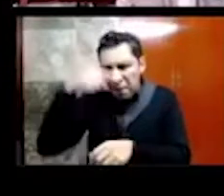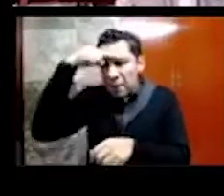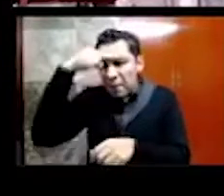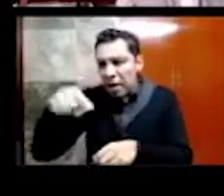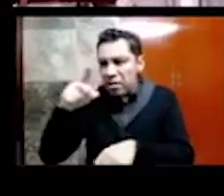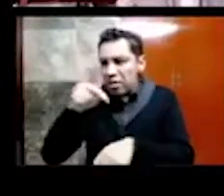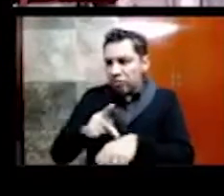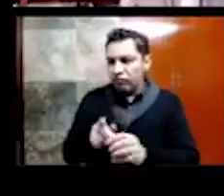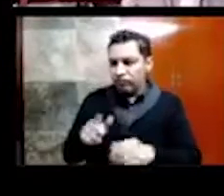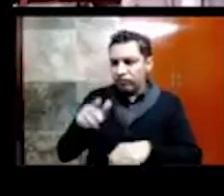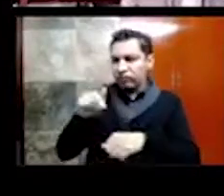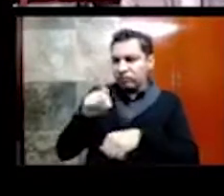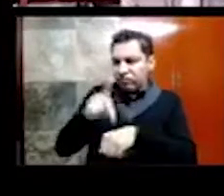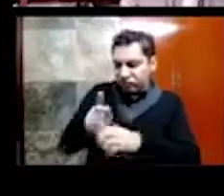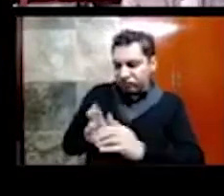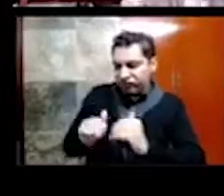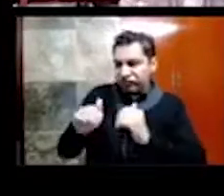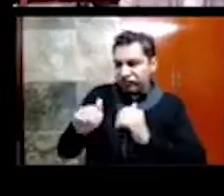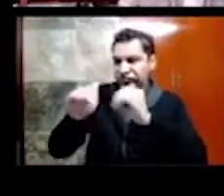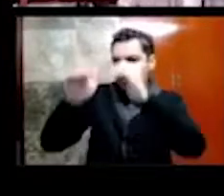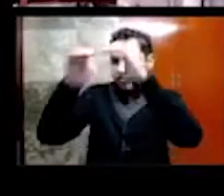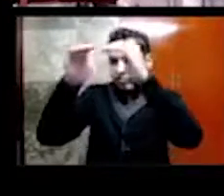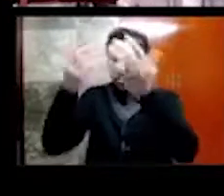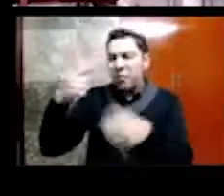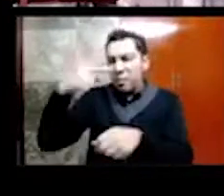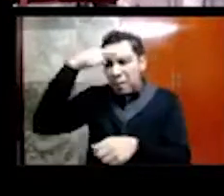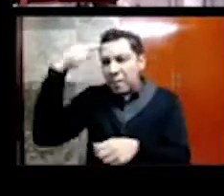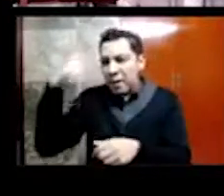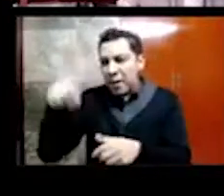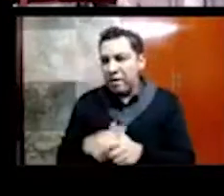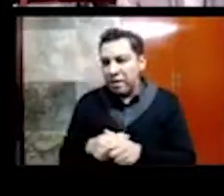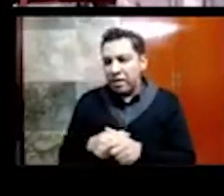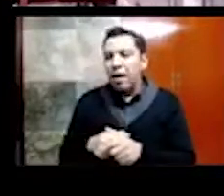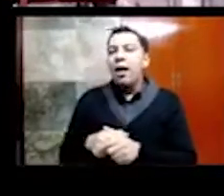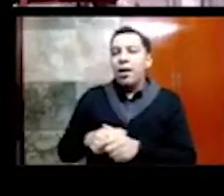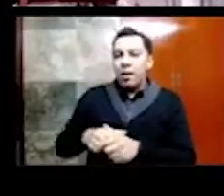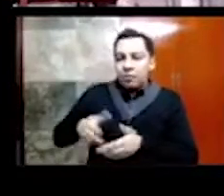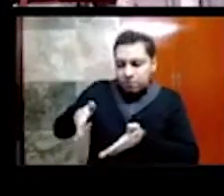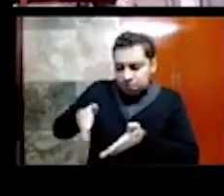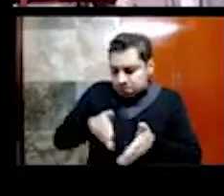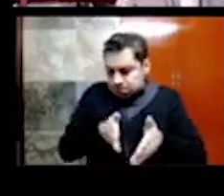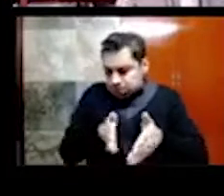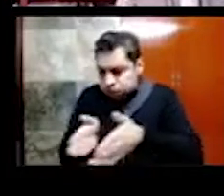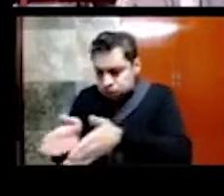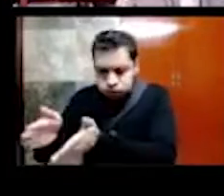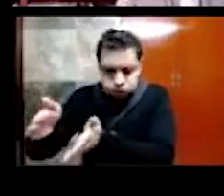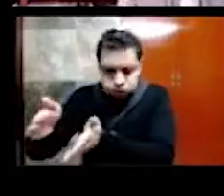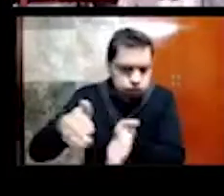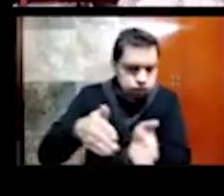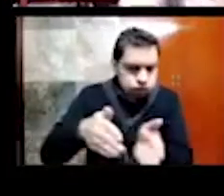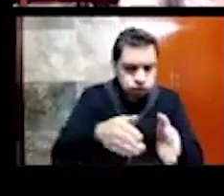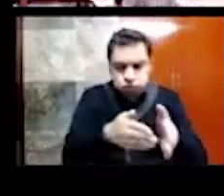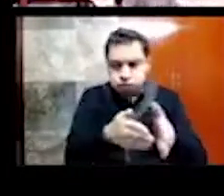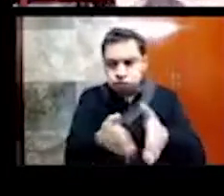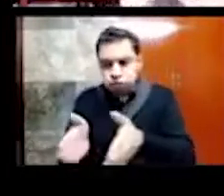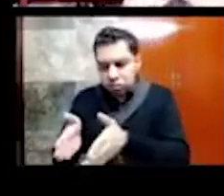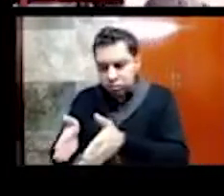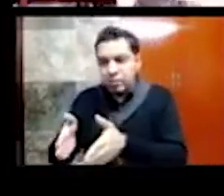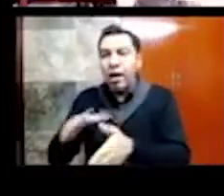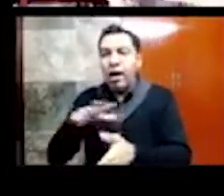la ciudad de los dioses, que hoy conocemos como Teotihuacán. Para el epiclásico del